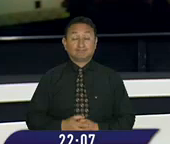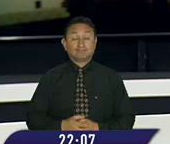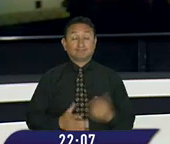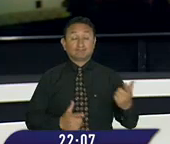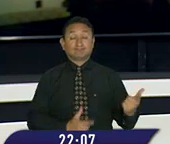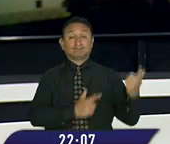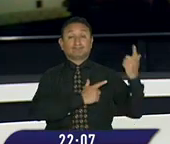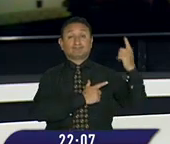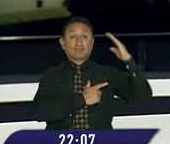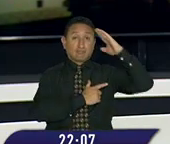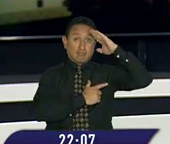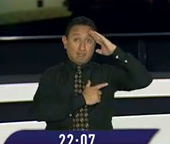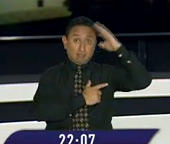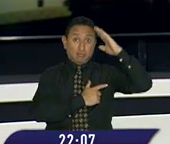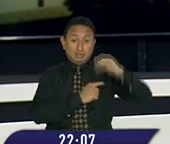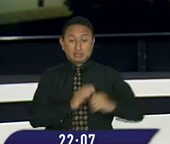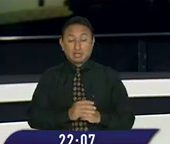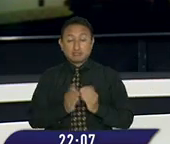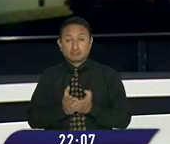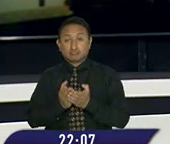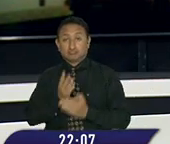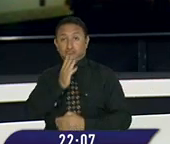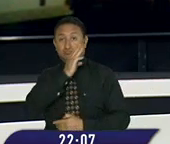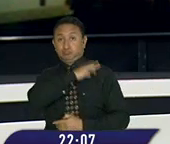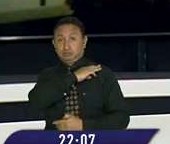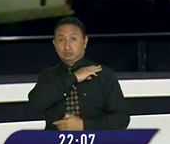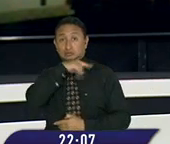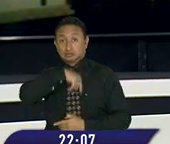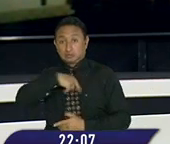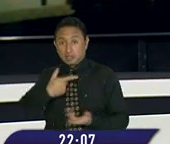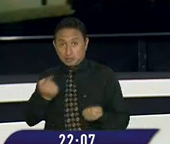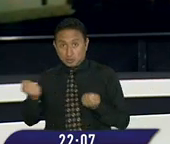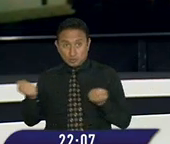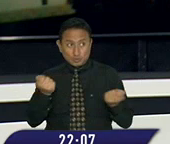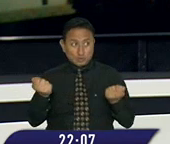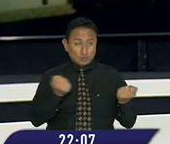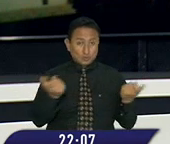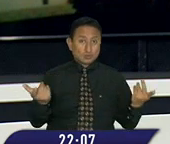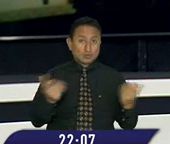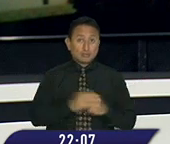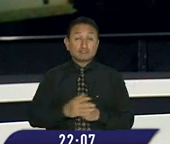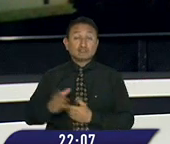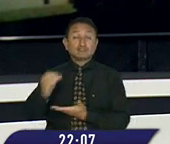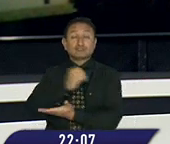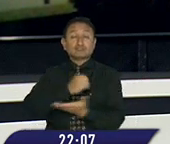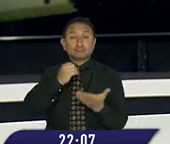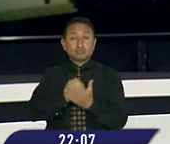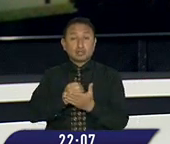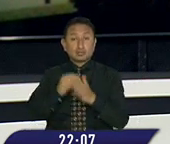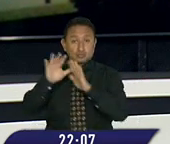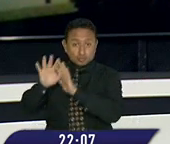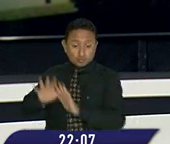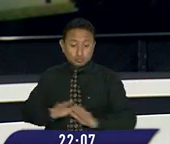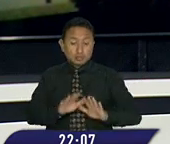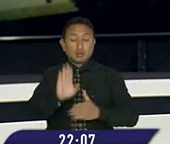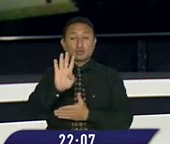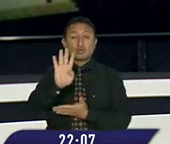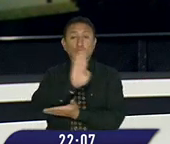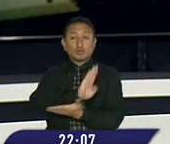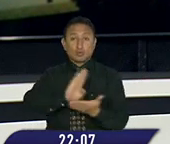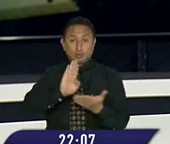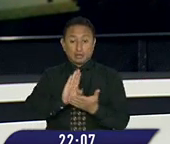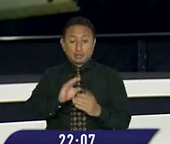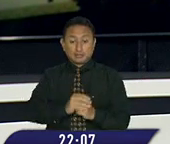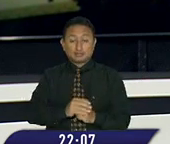Ejército, Policía Nacional y Marina realizaron un operativo conjunto en la provincia del Oro. La incursión se dio en cuatro barrios de la